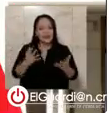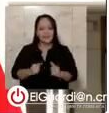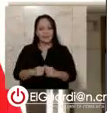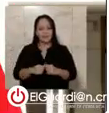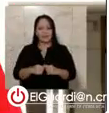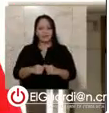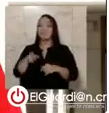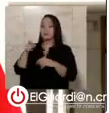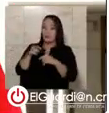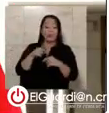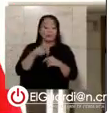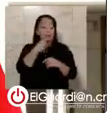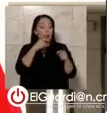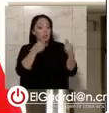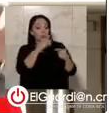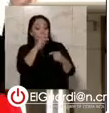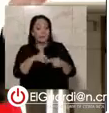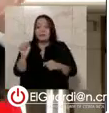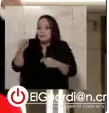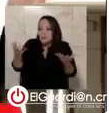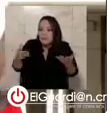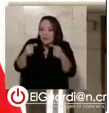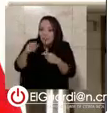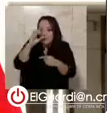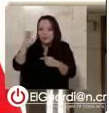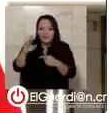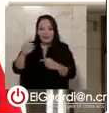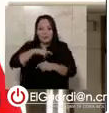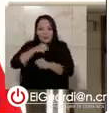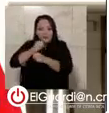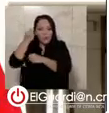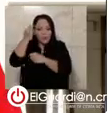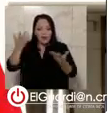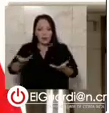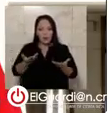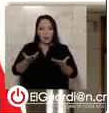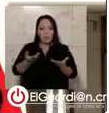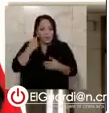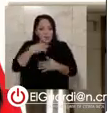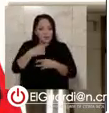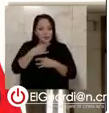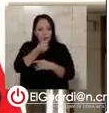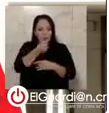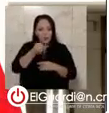Rica. Sí, contra lo que le está haciendo el gobierno. Los medios ticos.